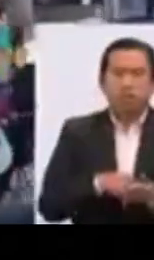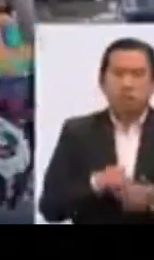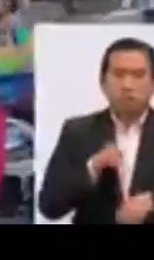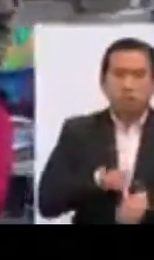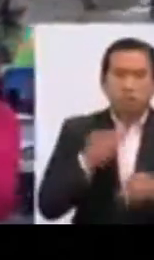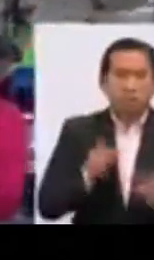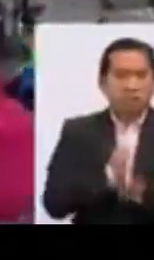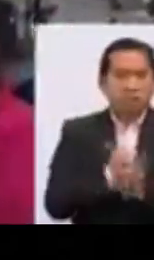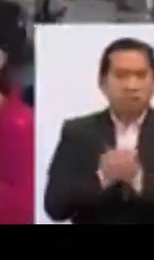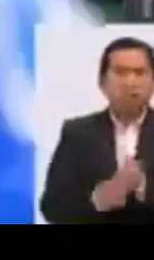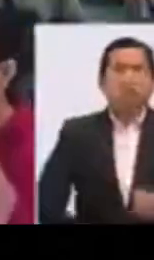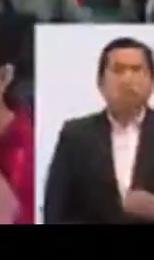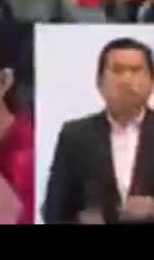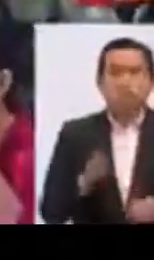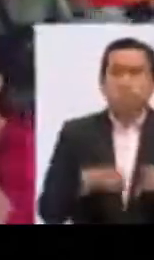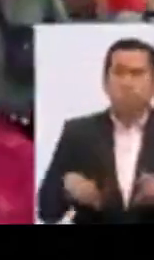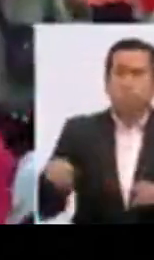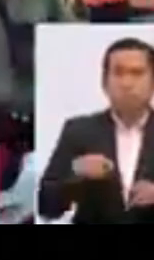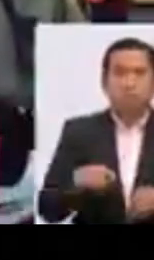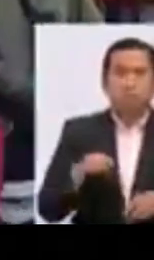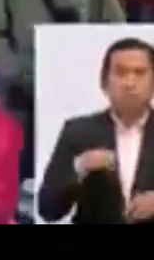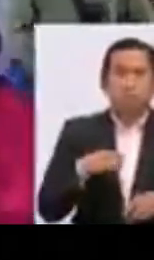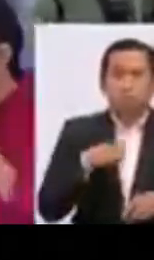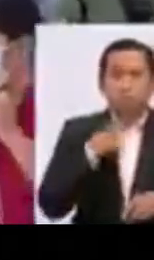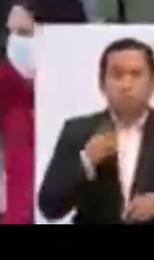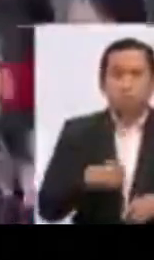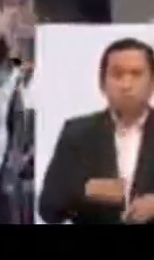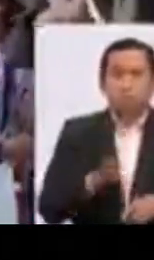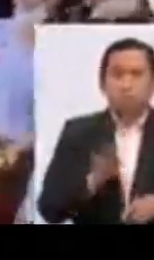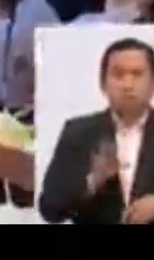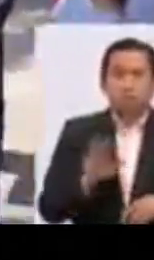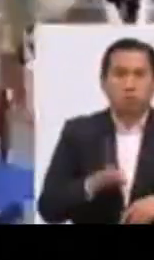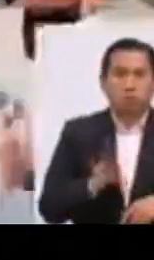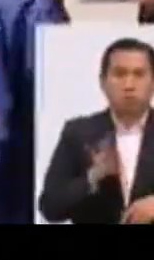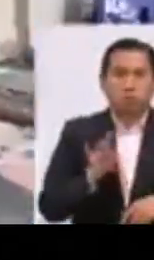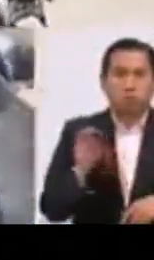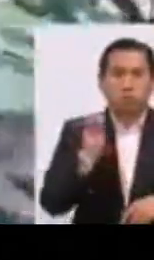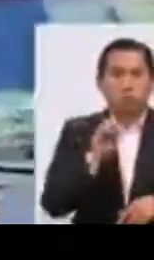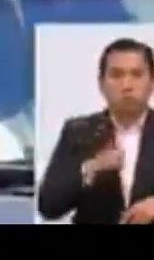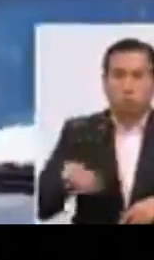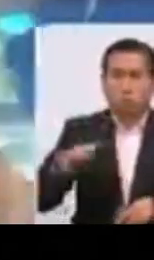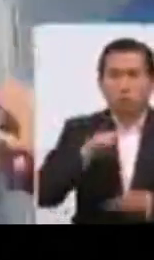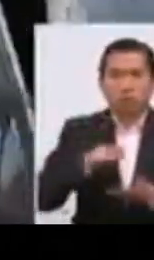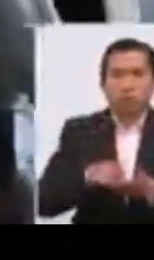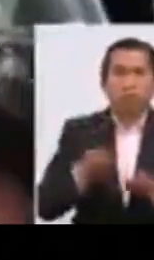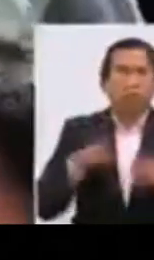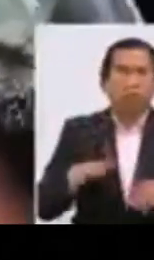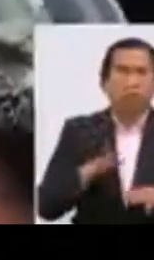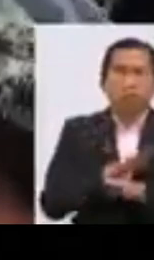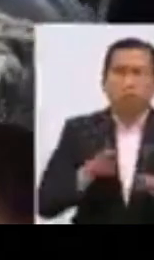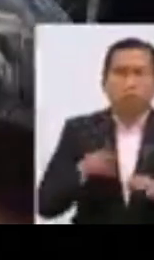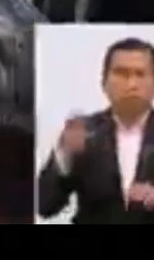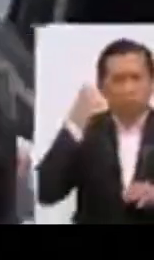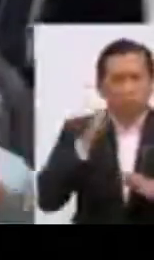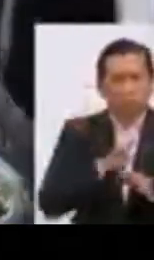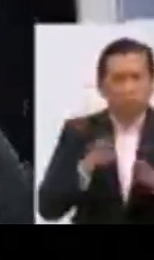tiempos están cambiando, la gente, y yo puedo afirmar el 95, 98% de los trinitarios ya no quiere saber nada de la